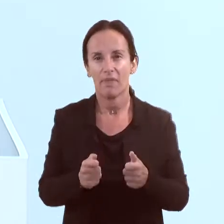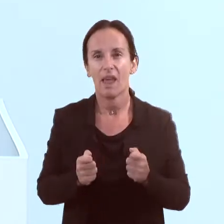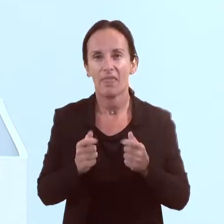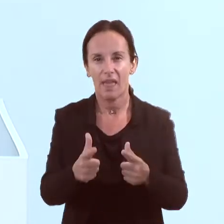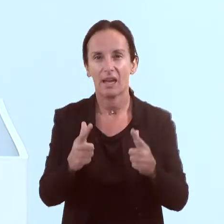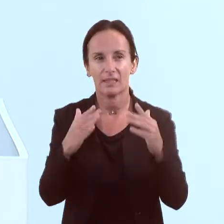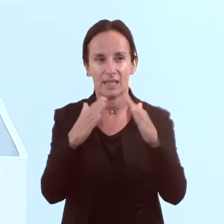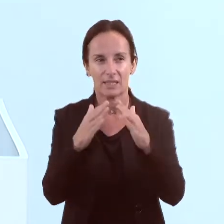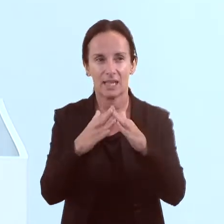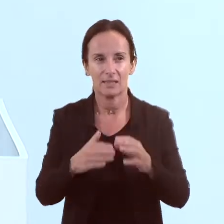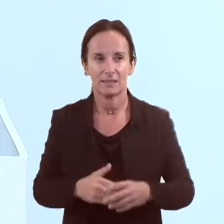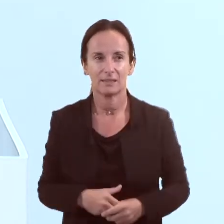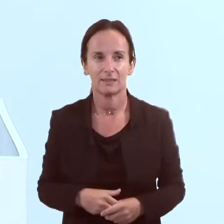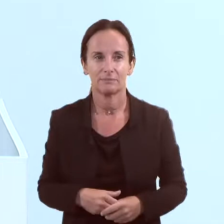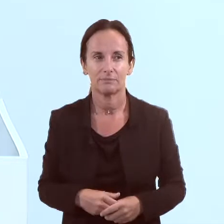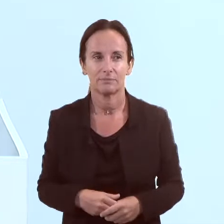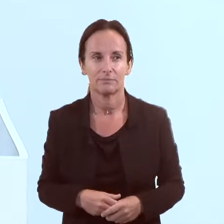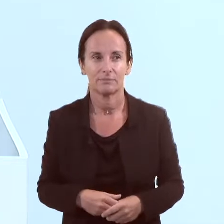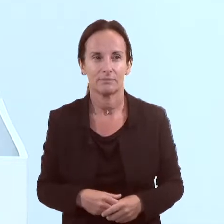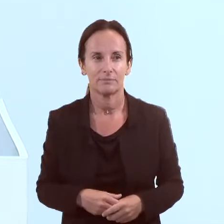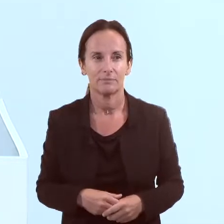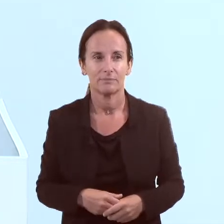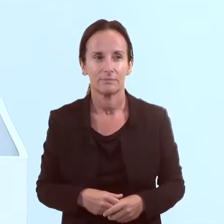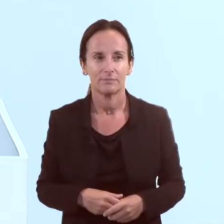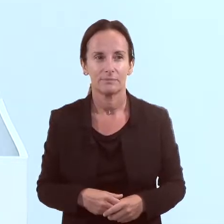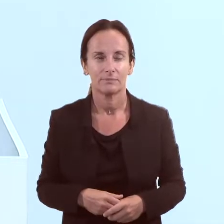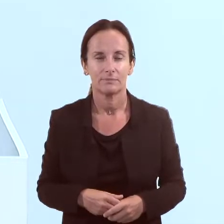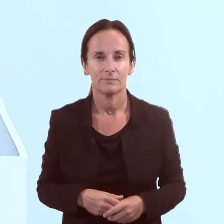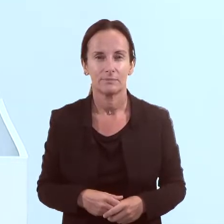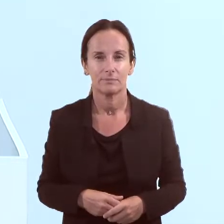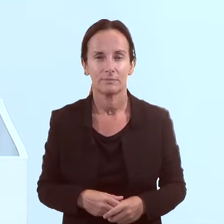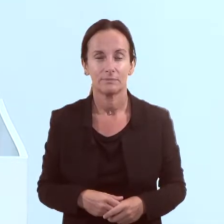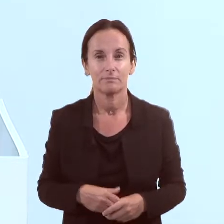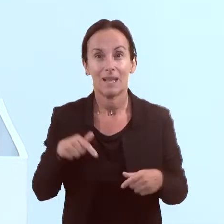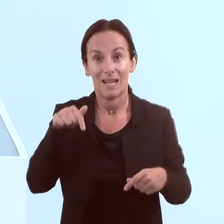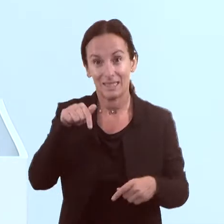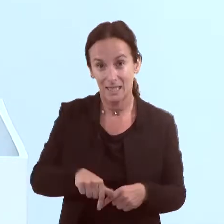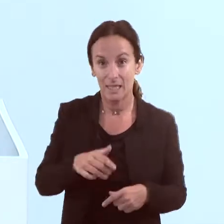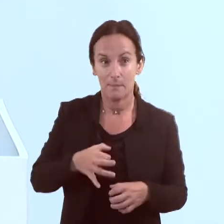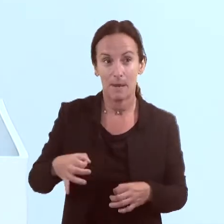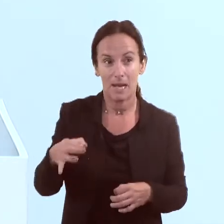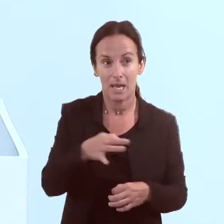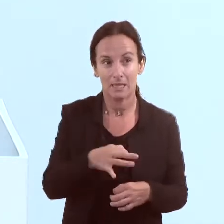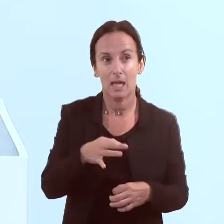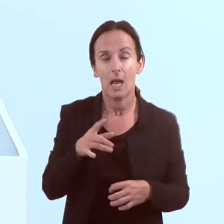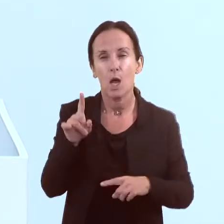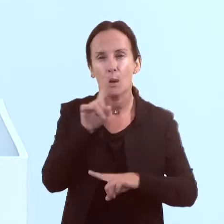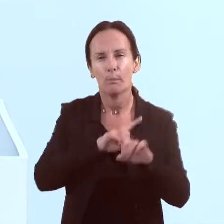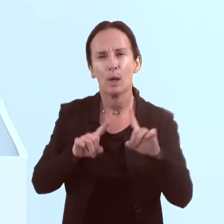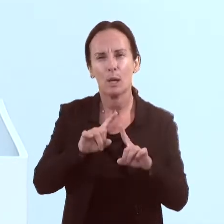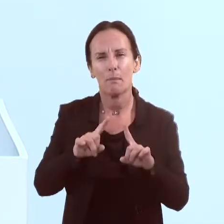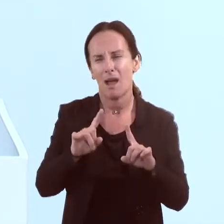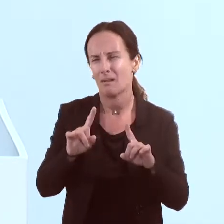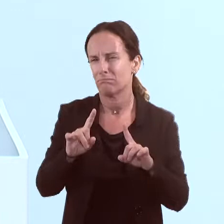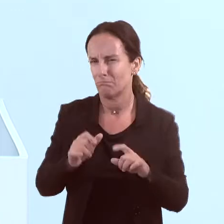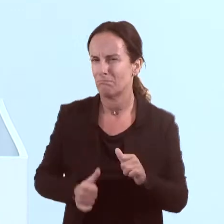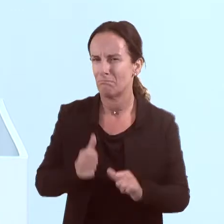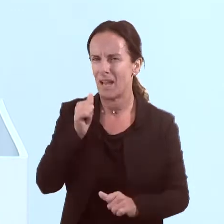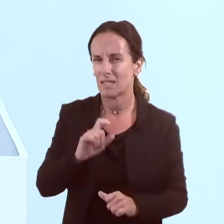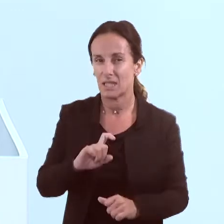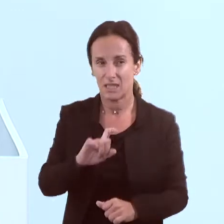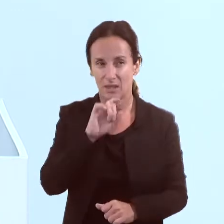vivienda. En una comunidad como esta es un problema especialmente difícil,